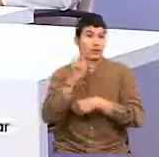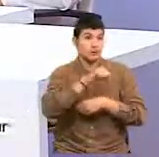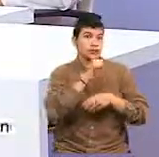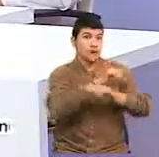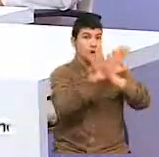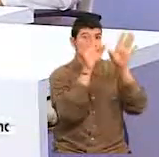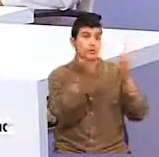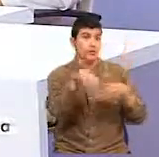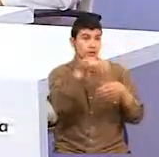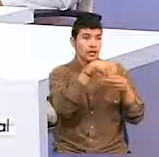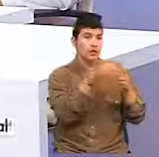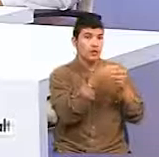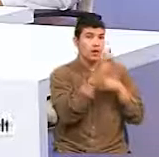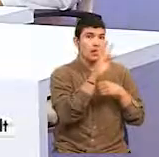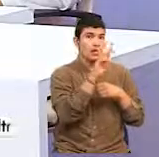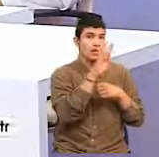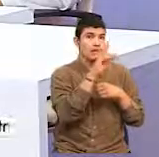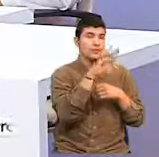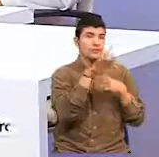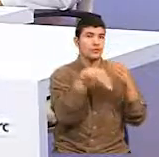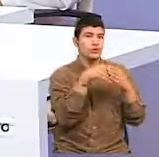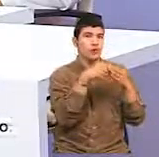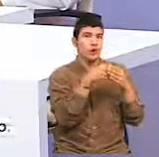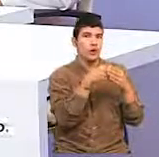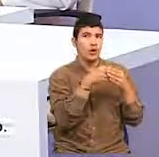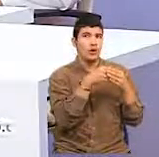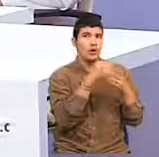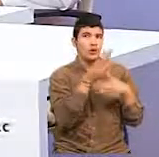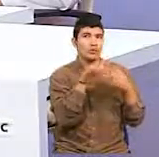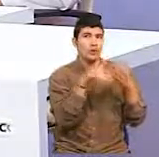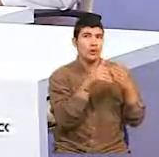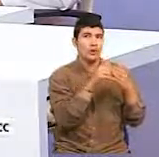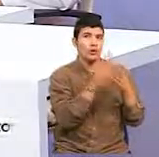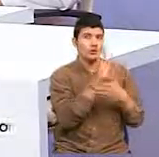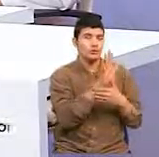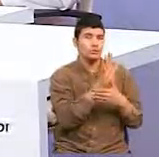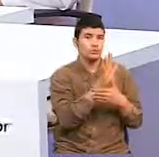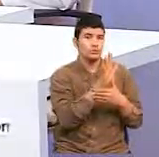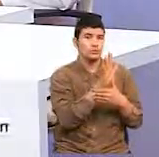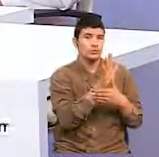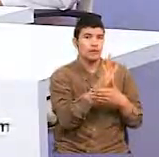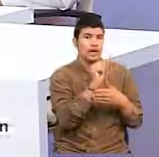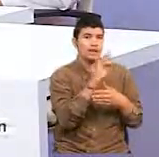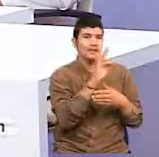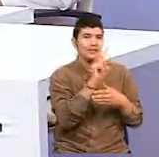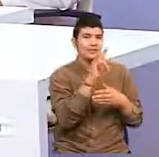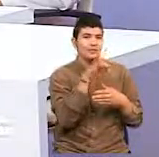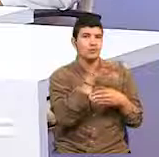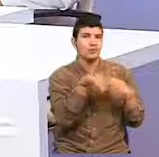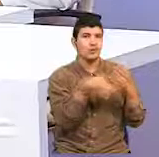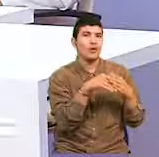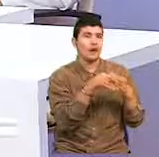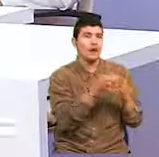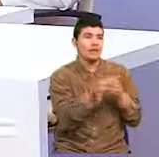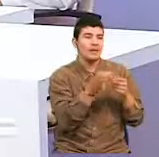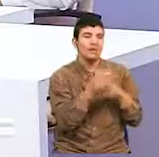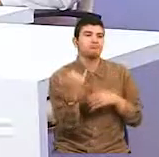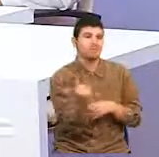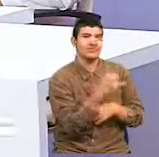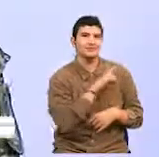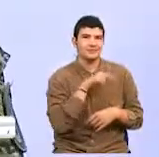Dentro de Tibú y dentro de todos los cascos urbanos de las cabeceras municipales, nosotros hacemos